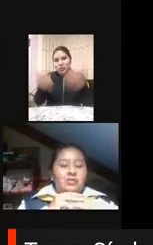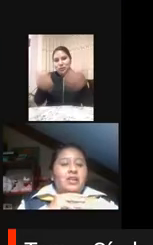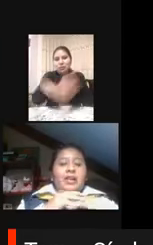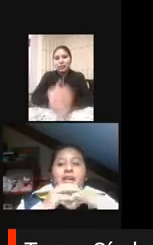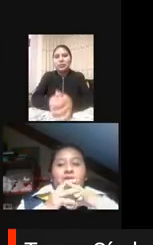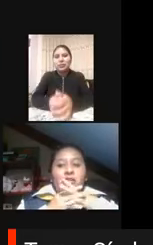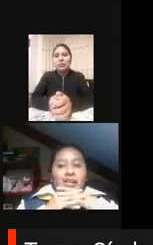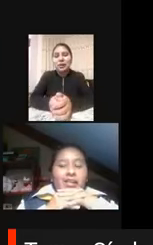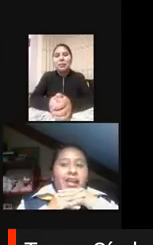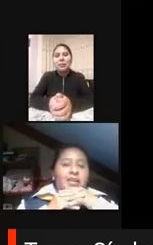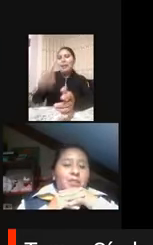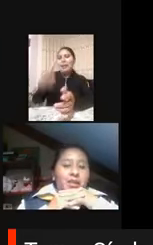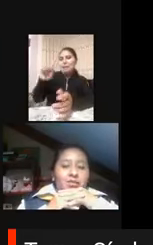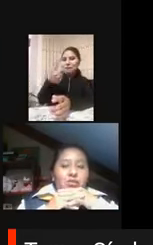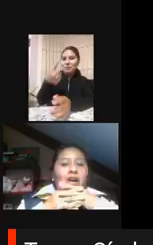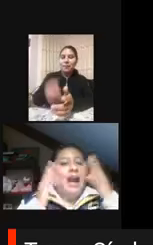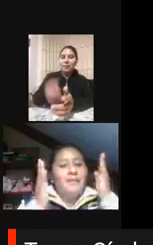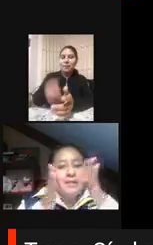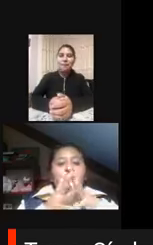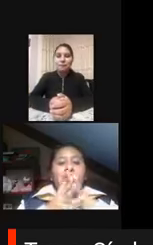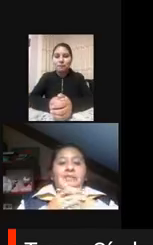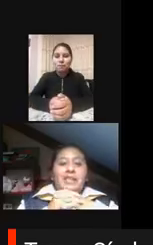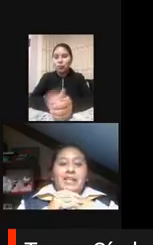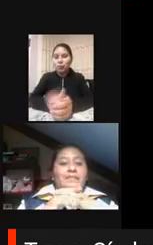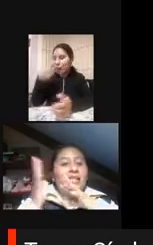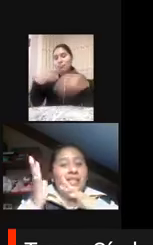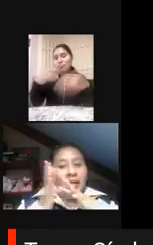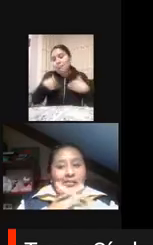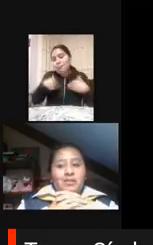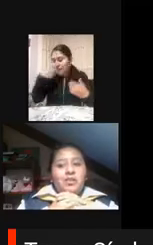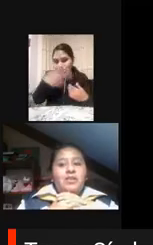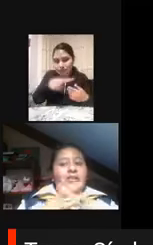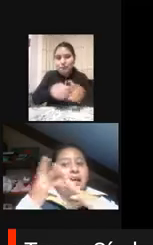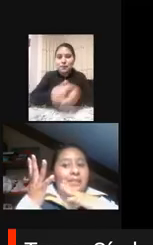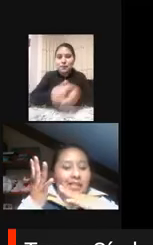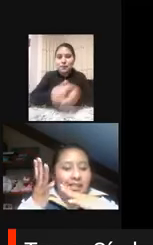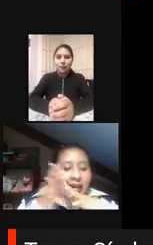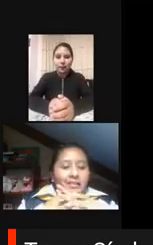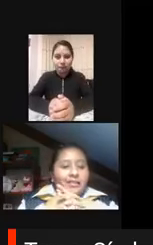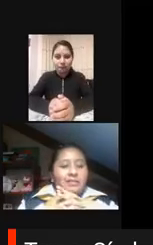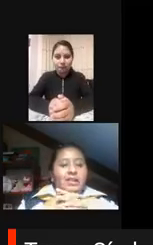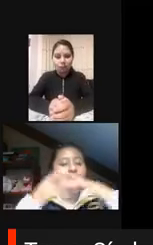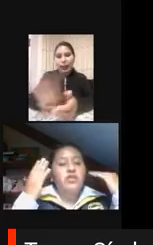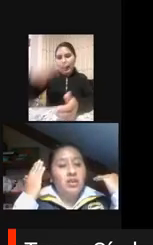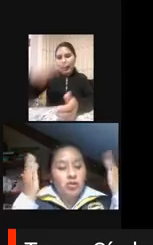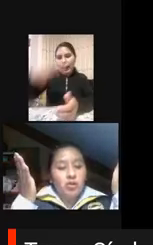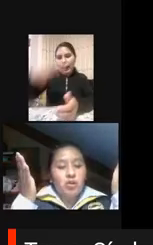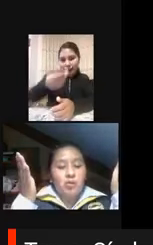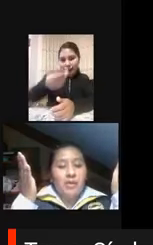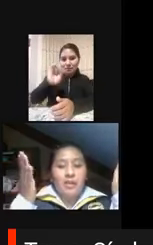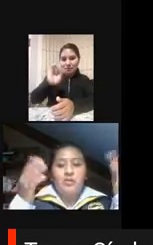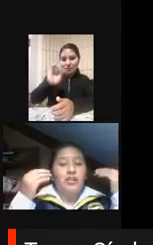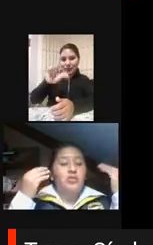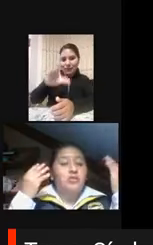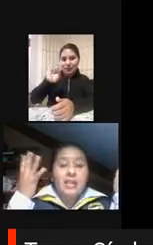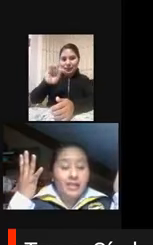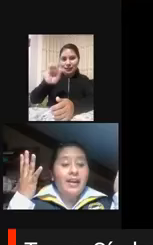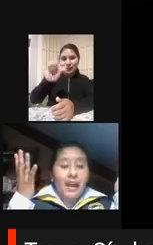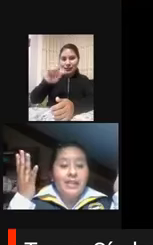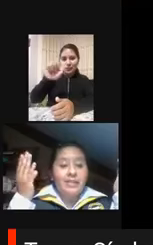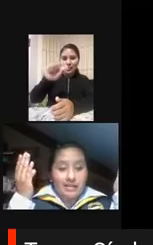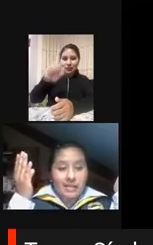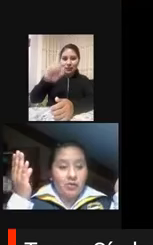principales, ¿no? Entonces, hay que ir viendo, ¿no? Hablábamos también de la habilidad, ¿no? La habilidad. Tenemos que nosotros como maestros